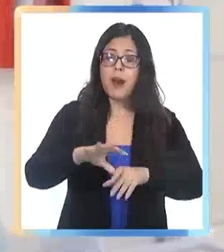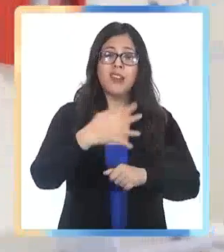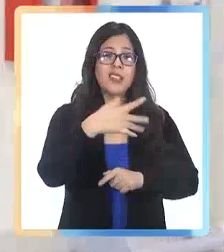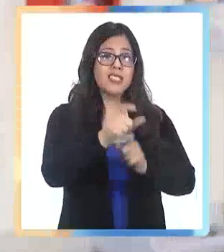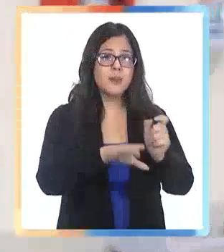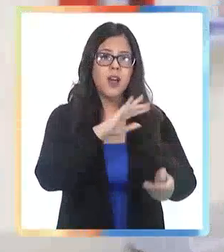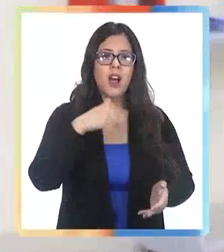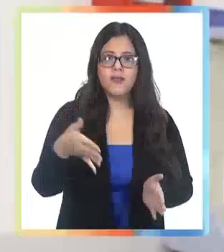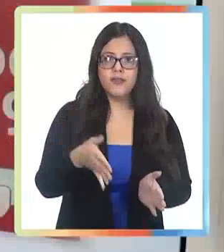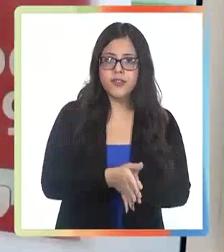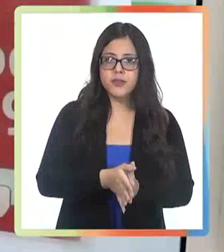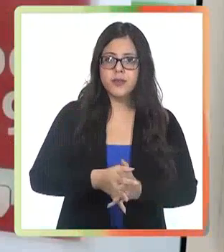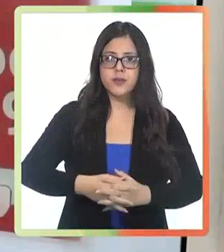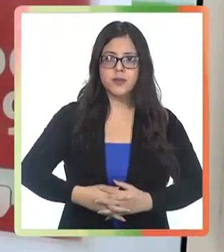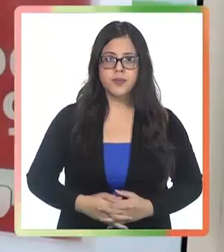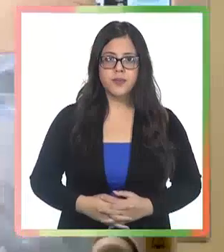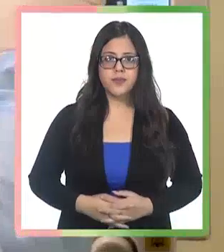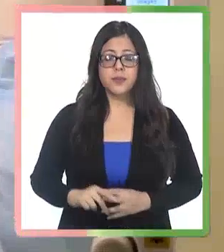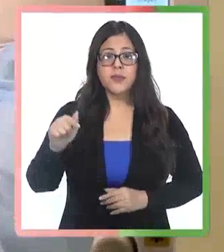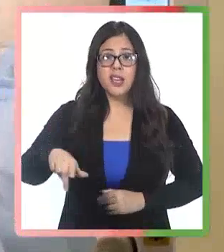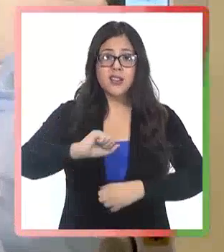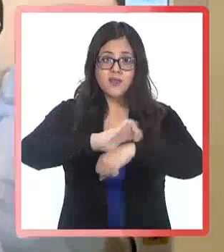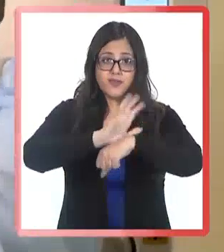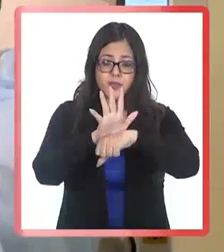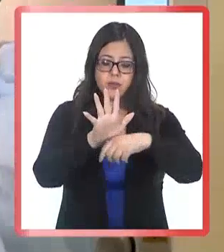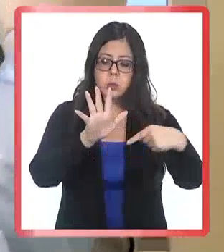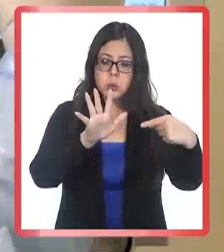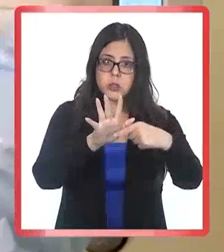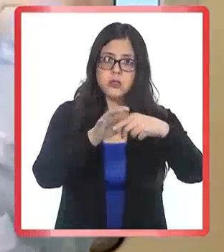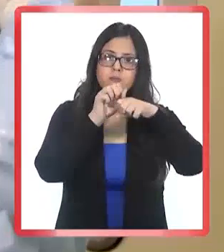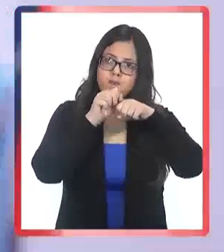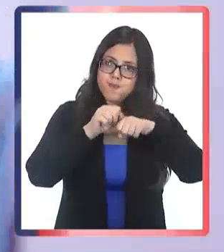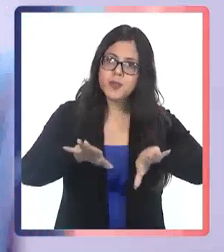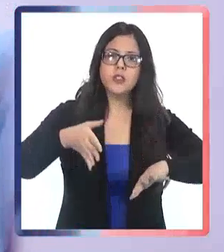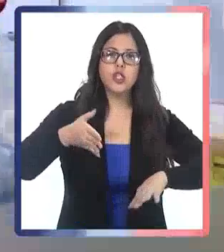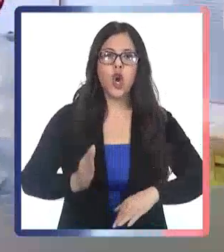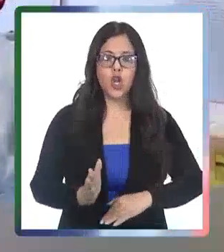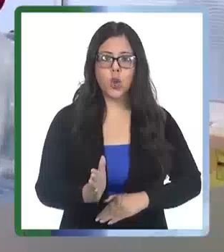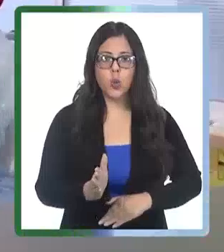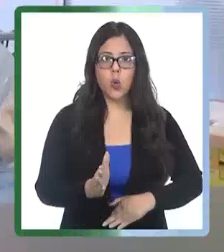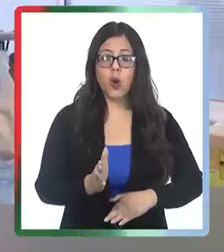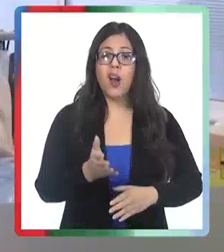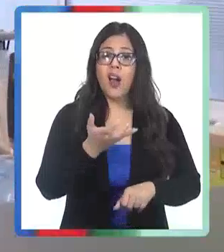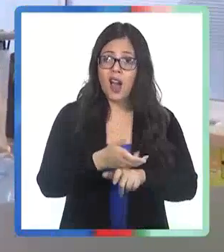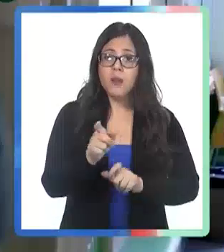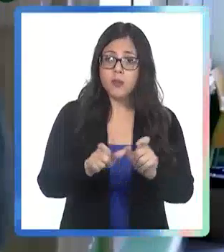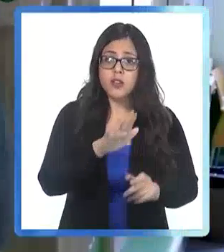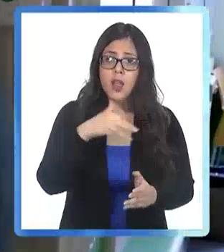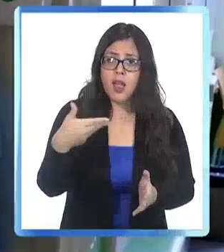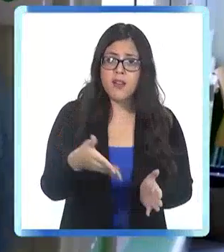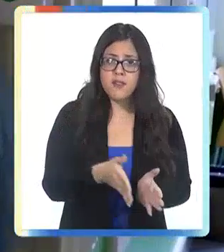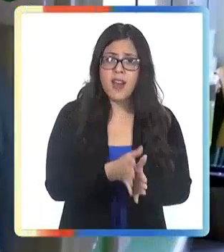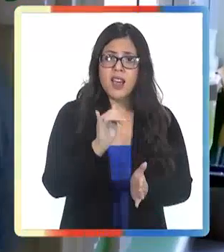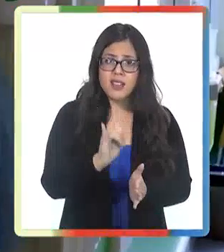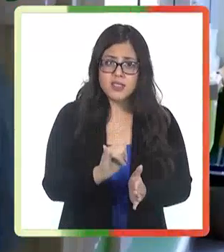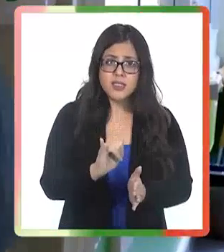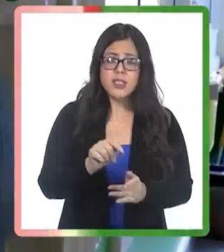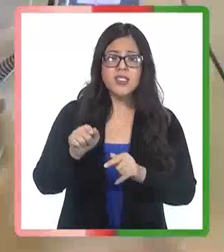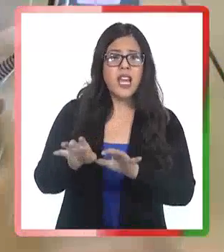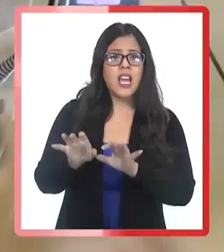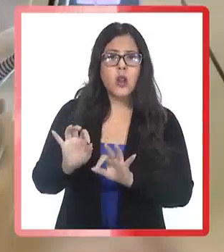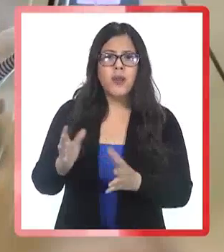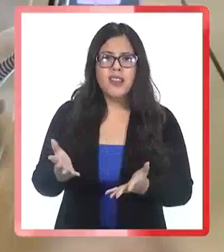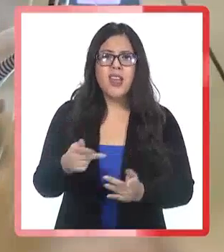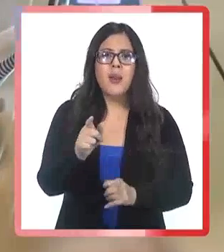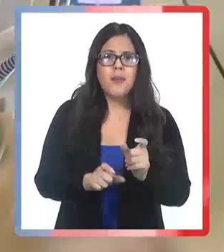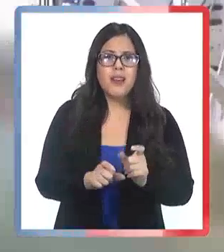15 fallecieron. La pandemia se encuentra aún muy activa. Aún tenemos personas fallecidas y